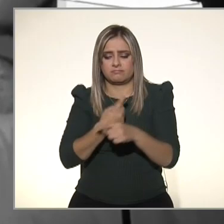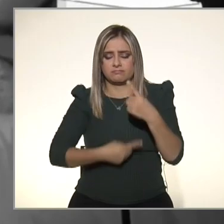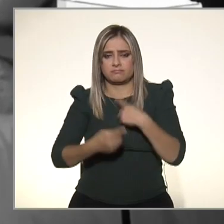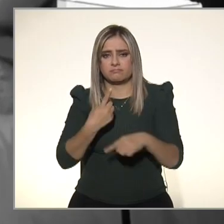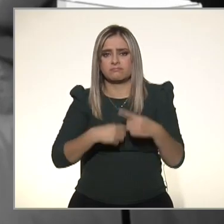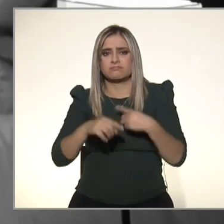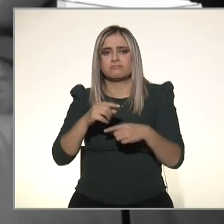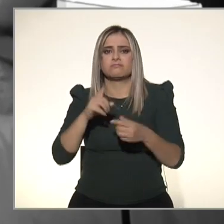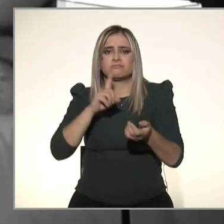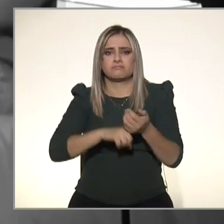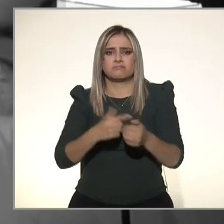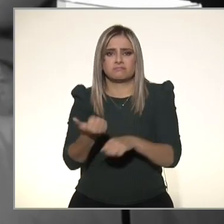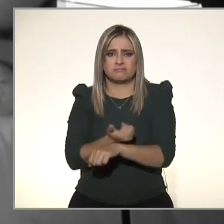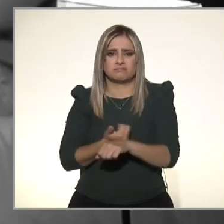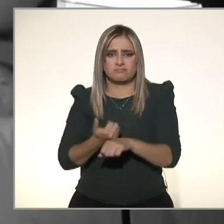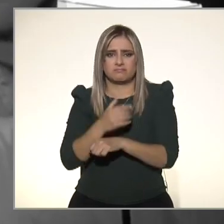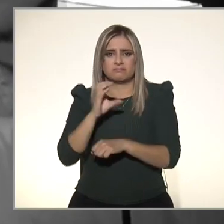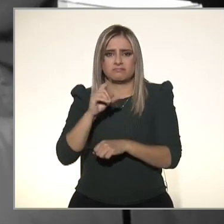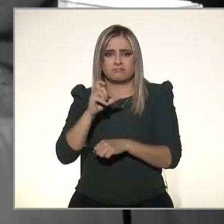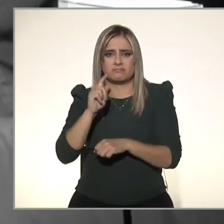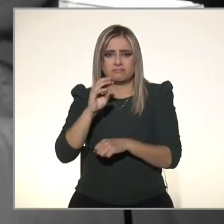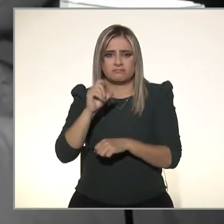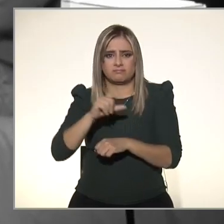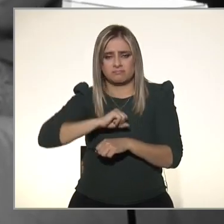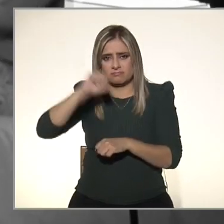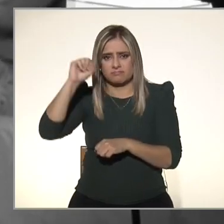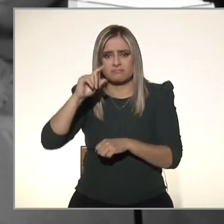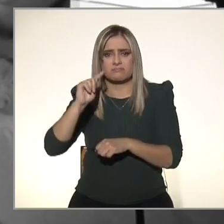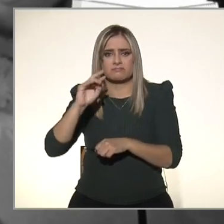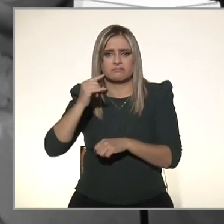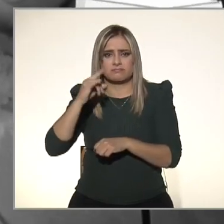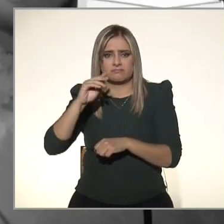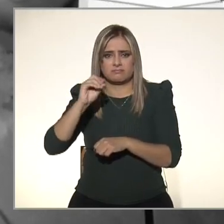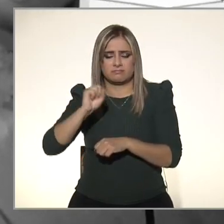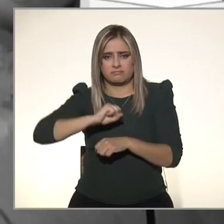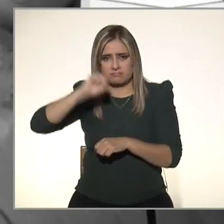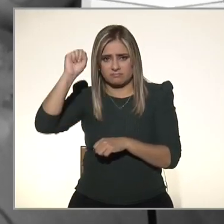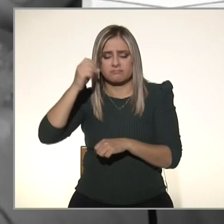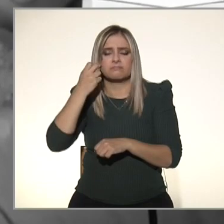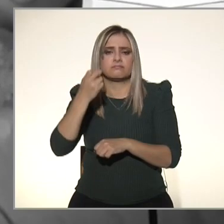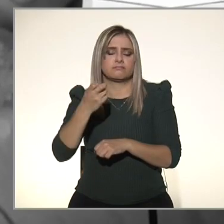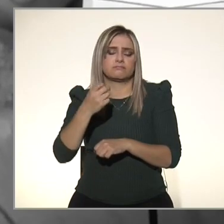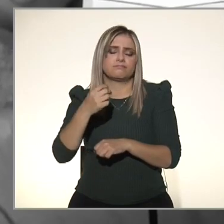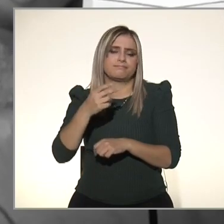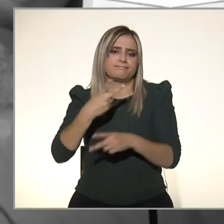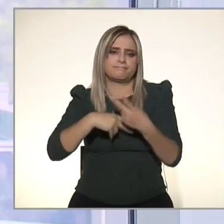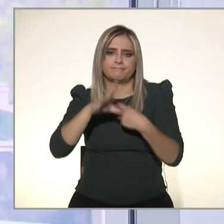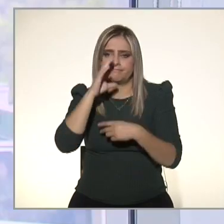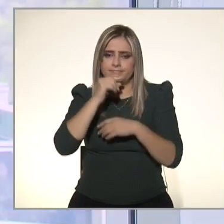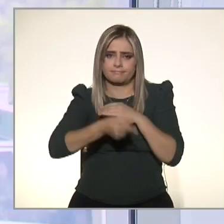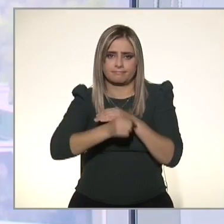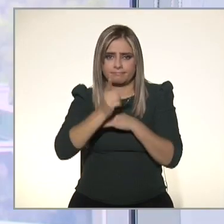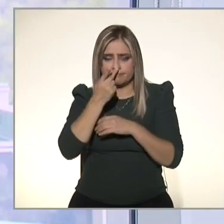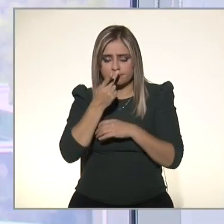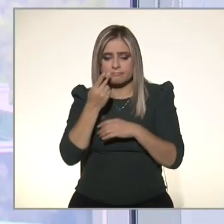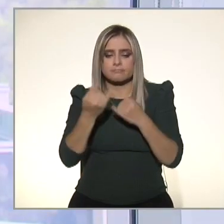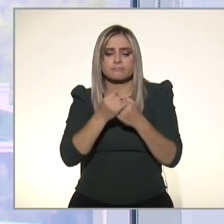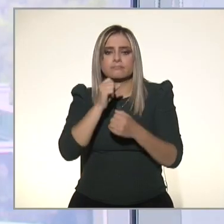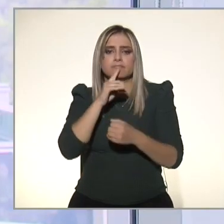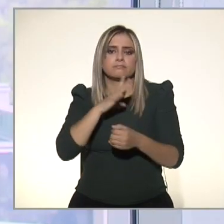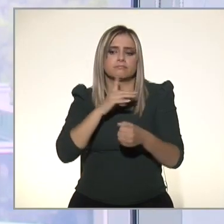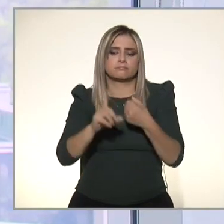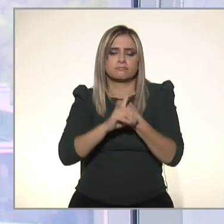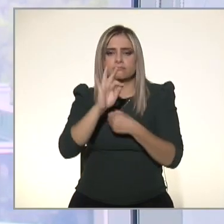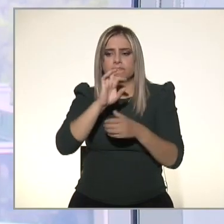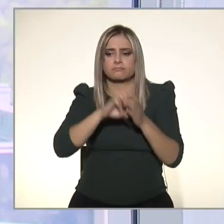hay grasa, que el colesterol está alto, los triglicéridos. También pueden llevar efectos como los problemas locales. Por ejemplo,